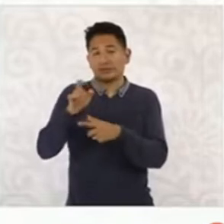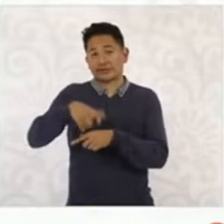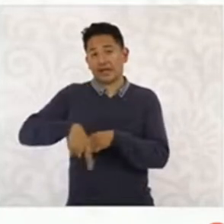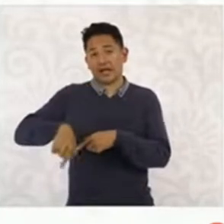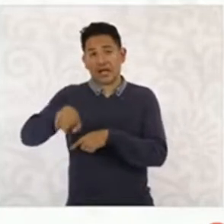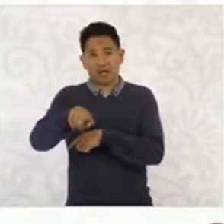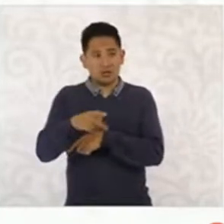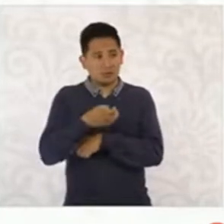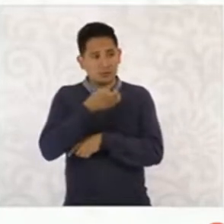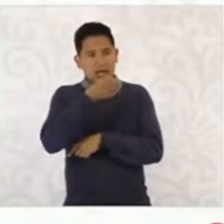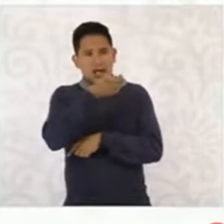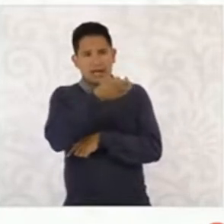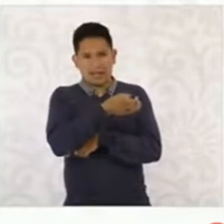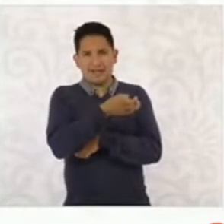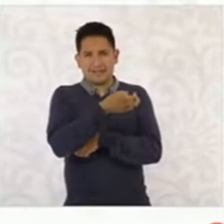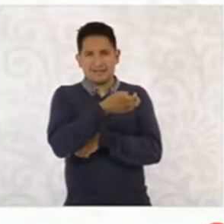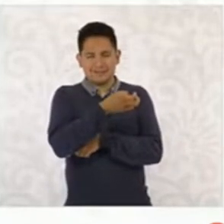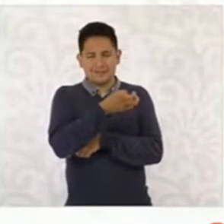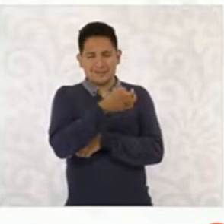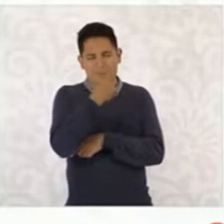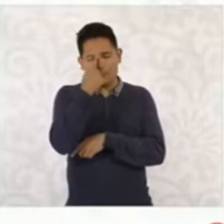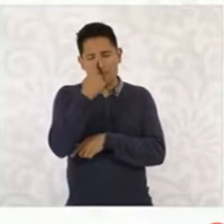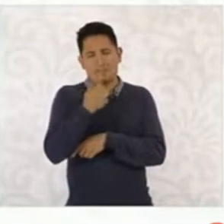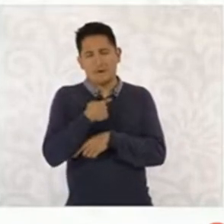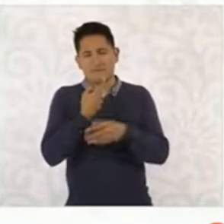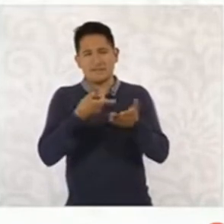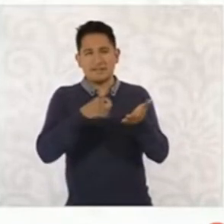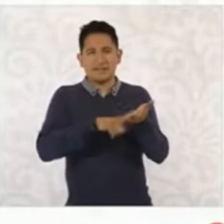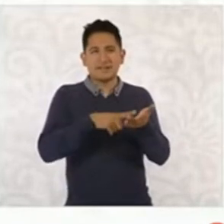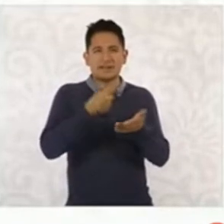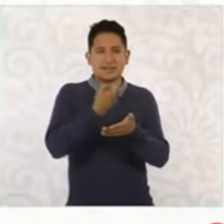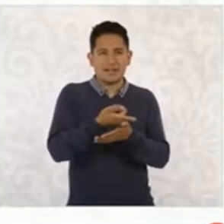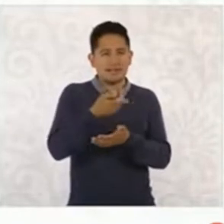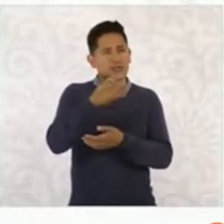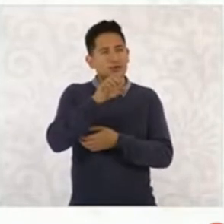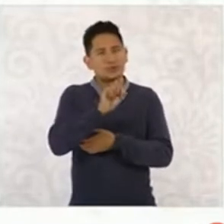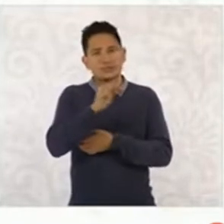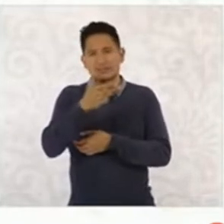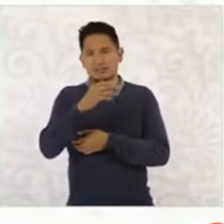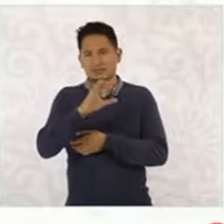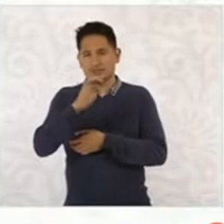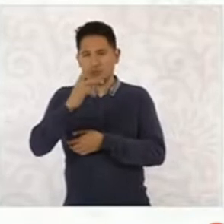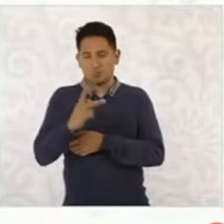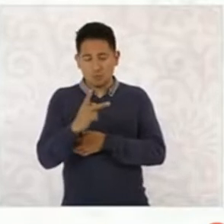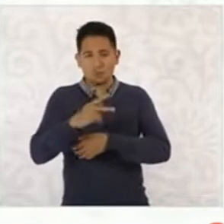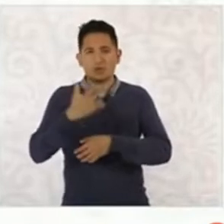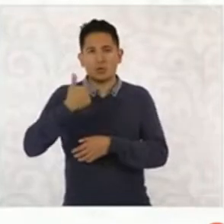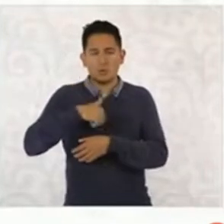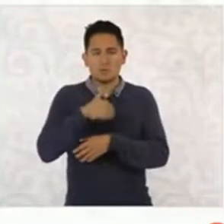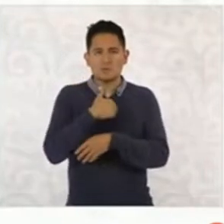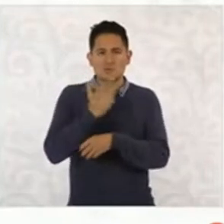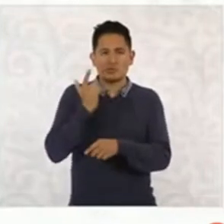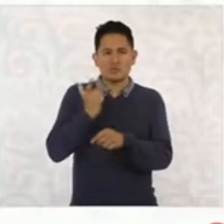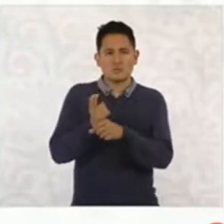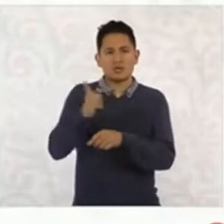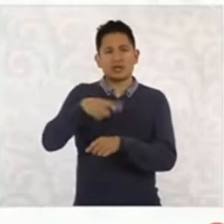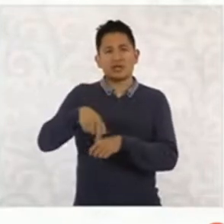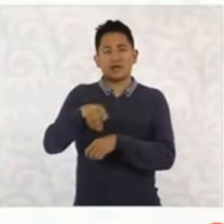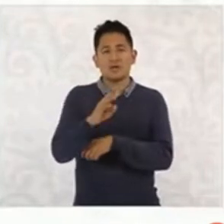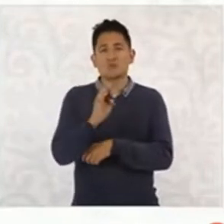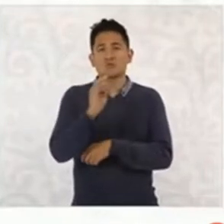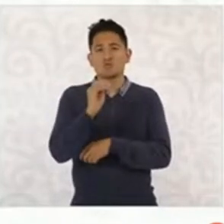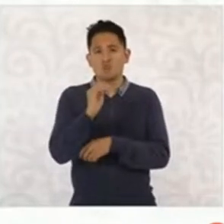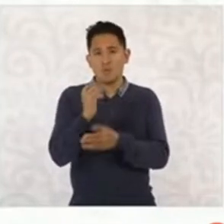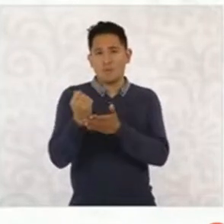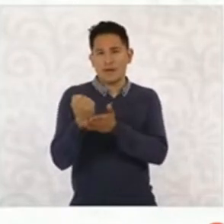años y traemos temas ya de 9 créditos que están muy pronto